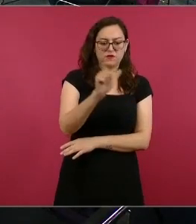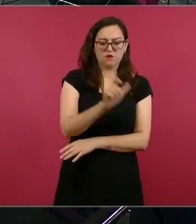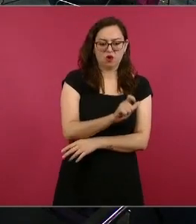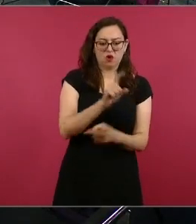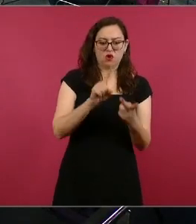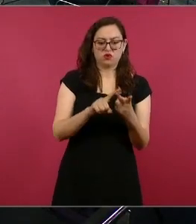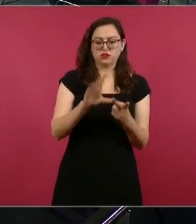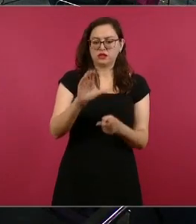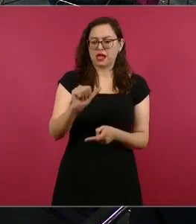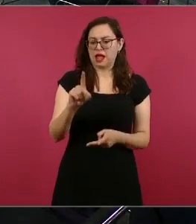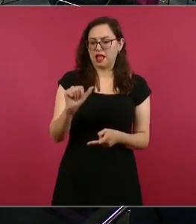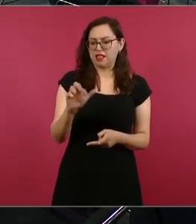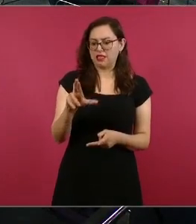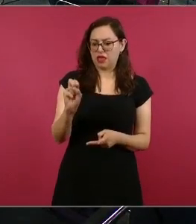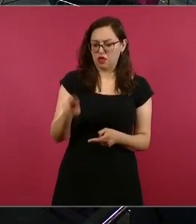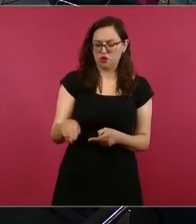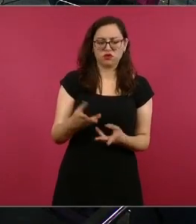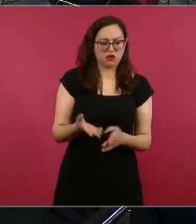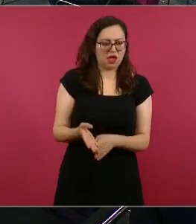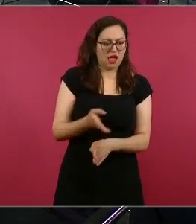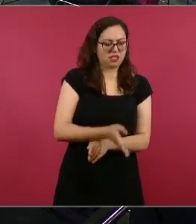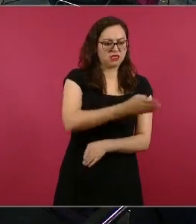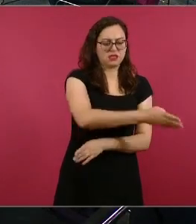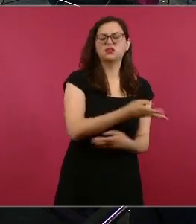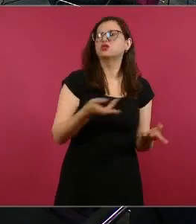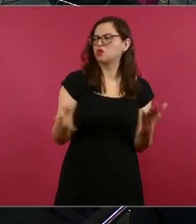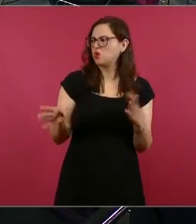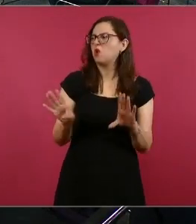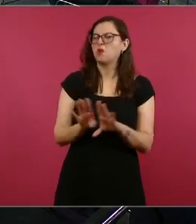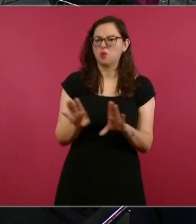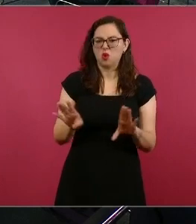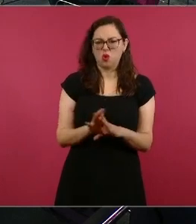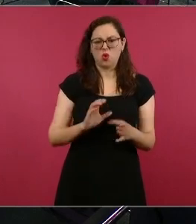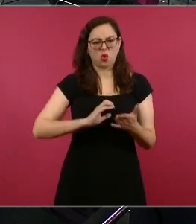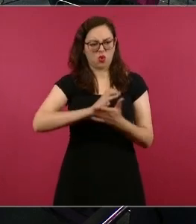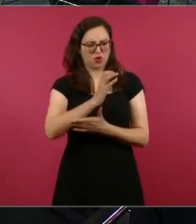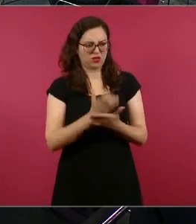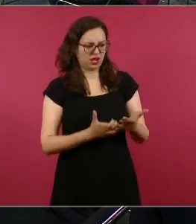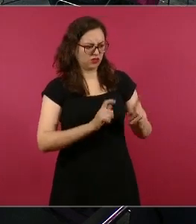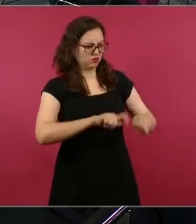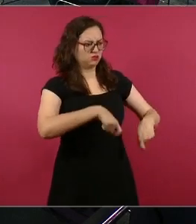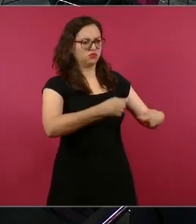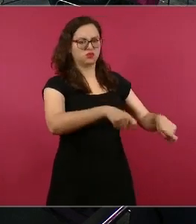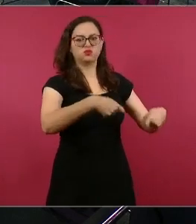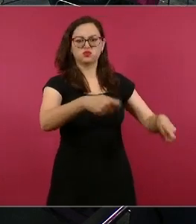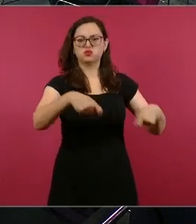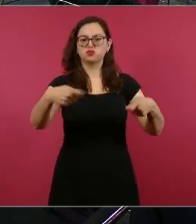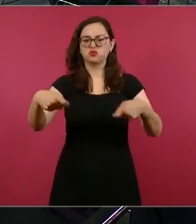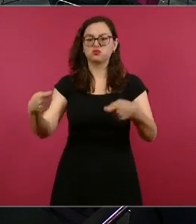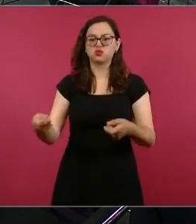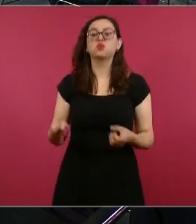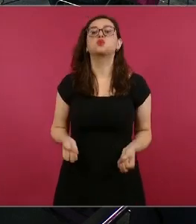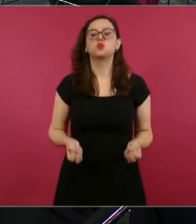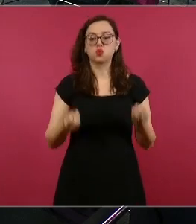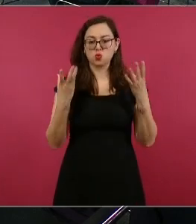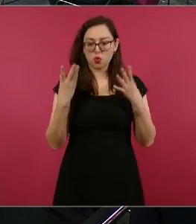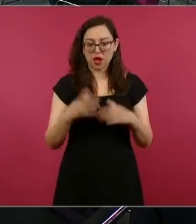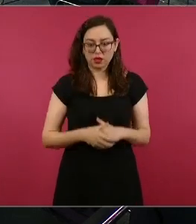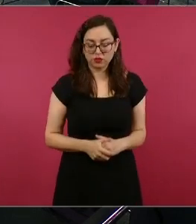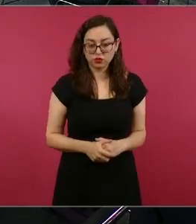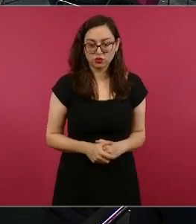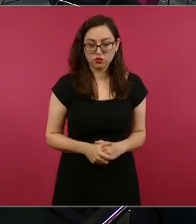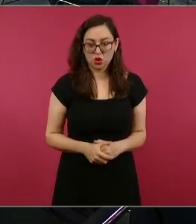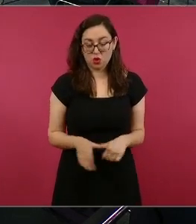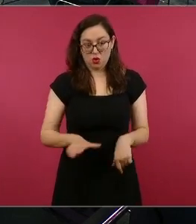Que se... No, con los contratos que asignó de manera directa a una empresa